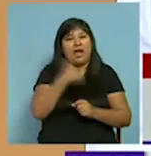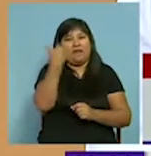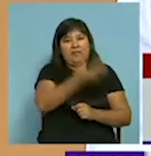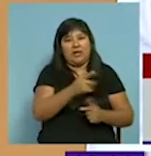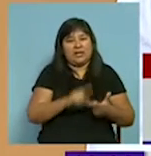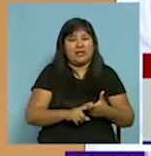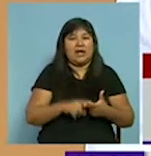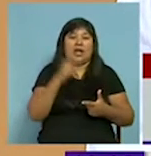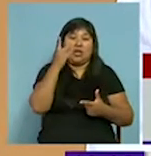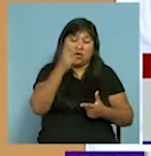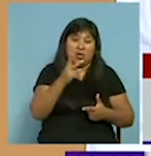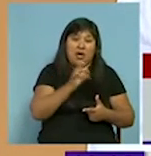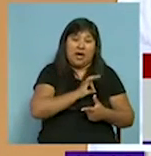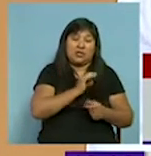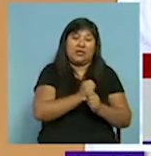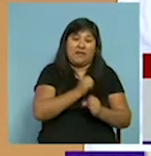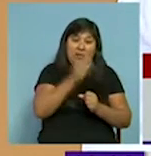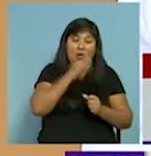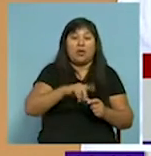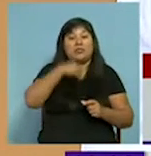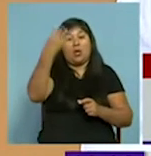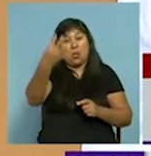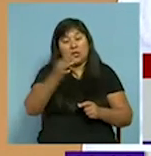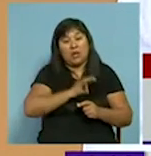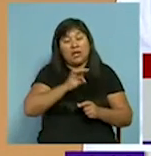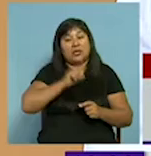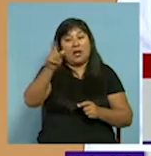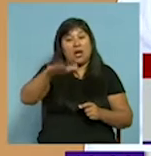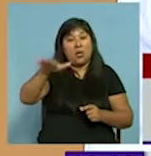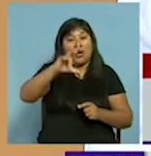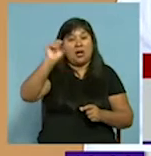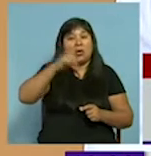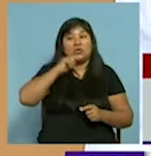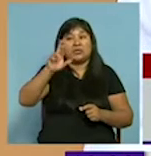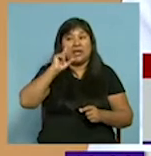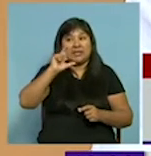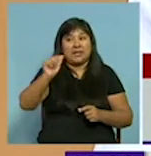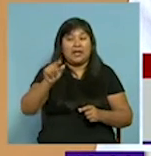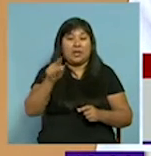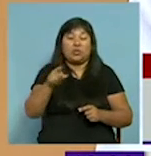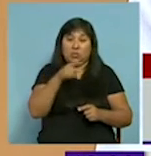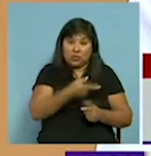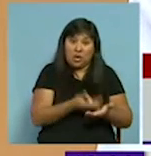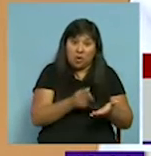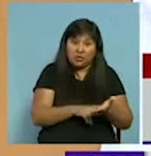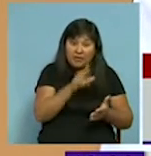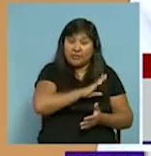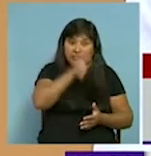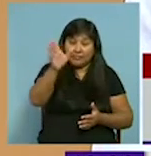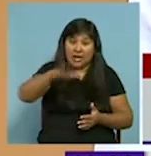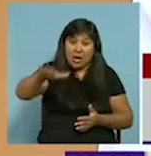costa rica la gran pregunta y lo que muchos se preguntan es va a volver a la costa rica en realidad